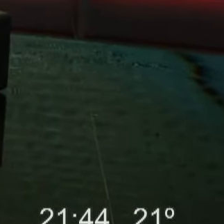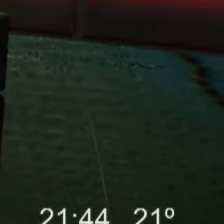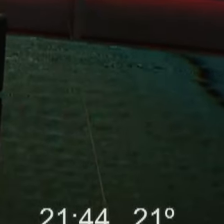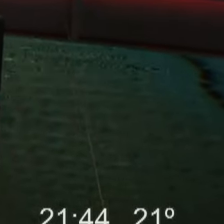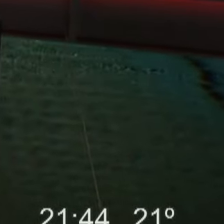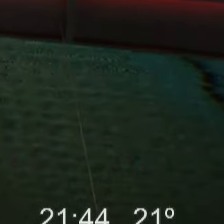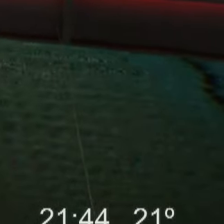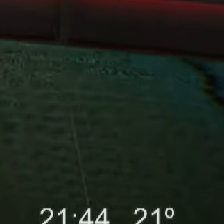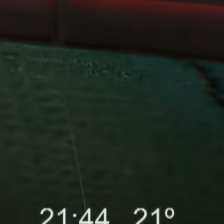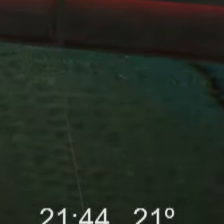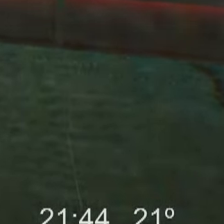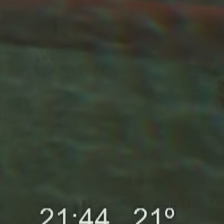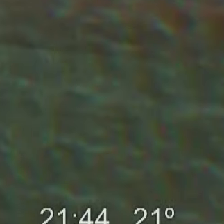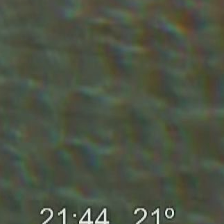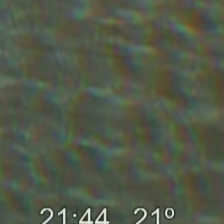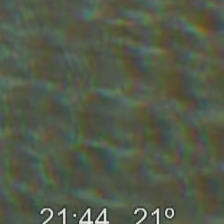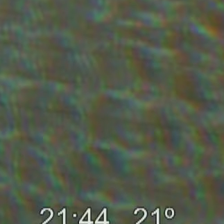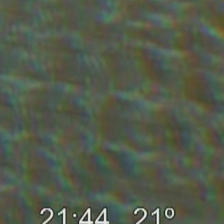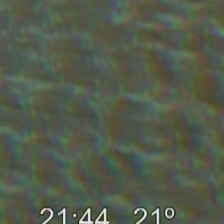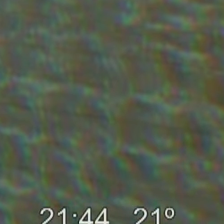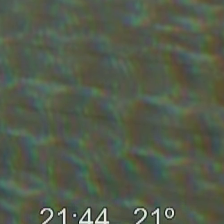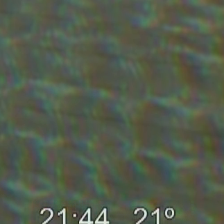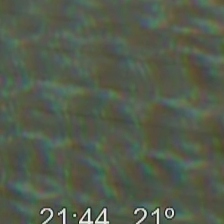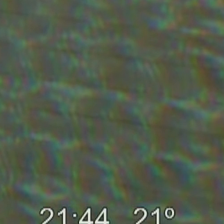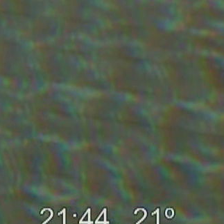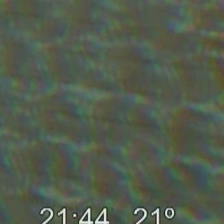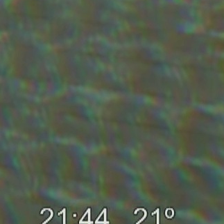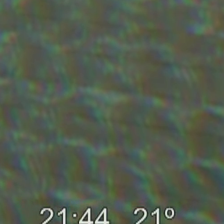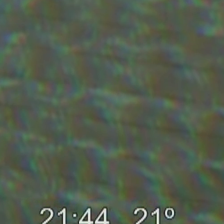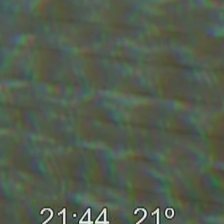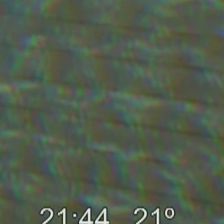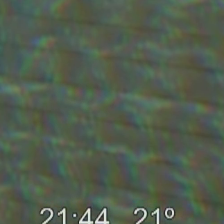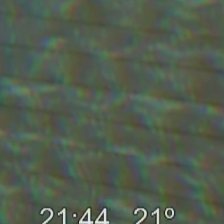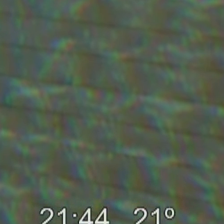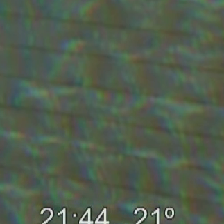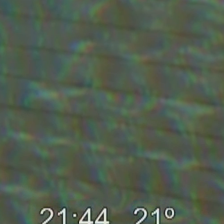que ya decidiste que te hacen bien.